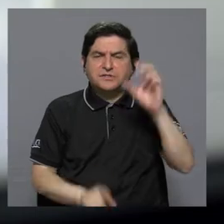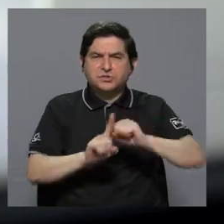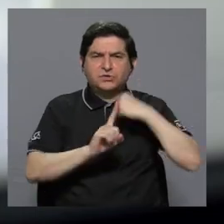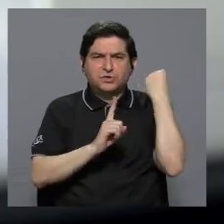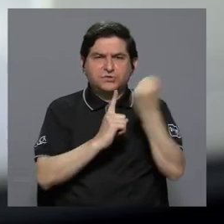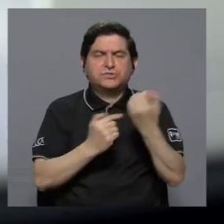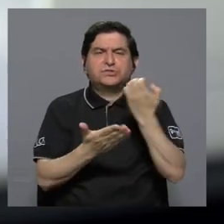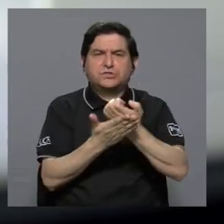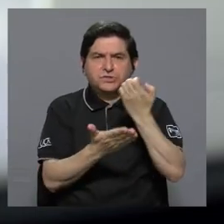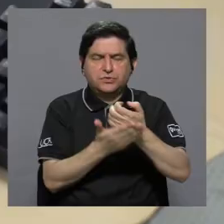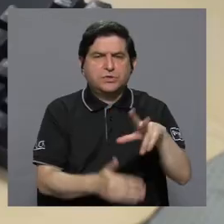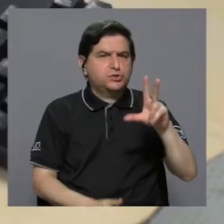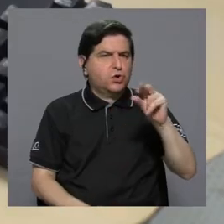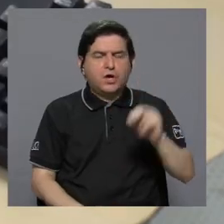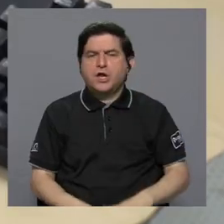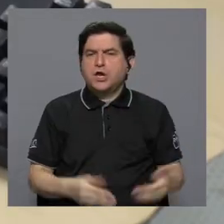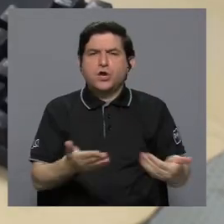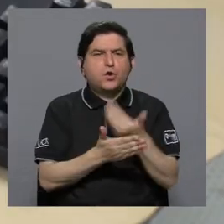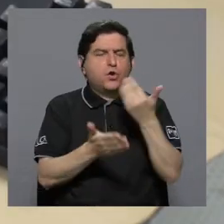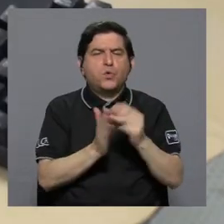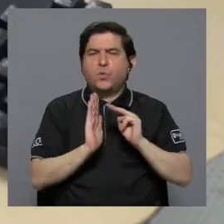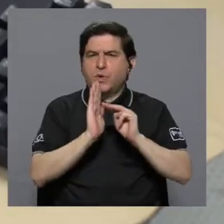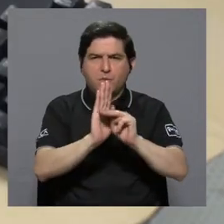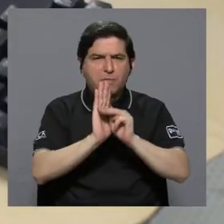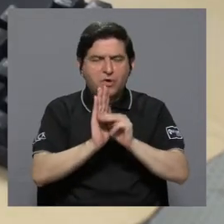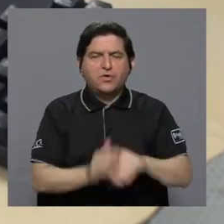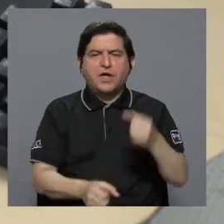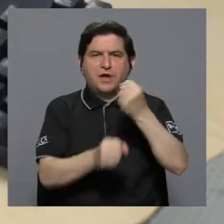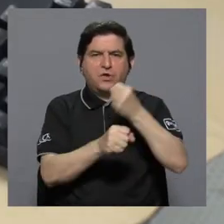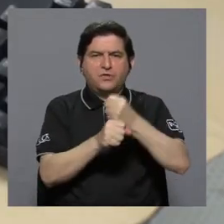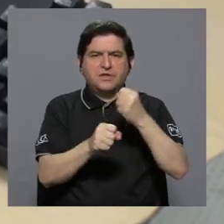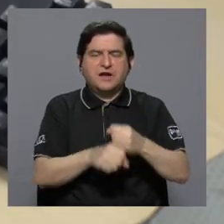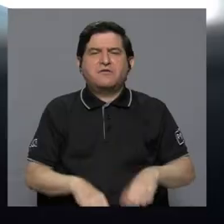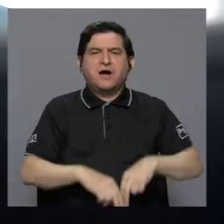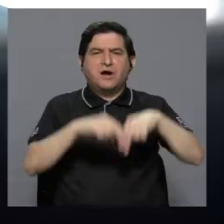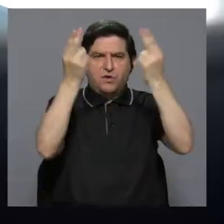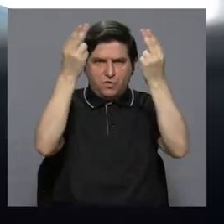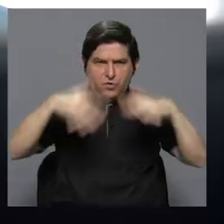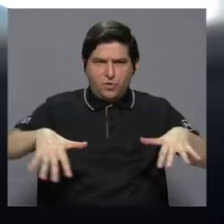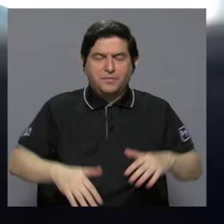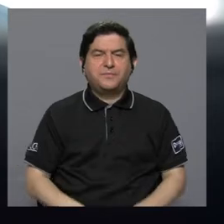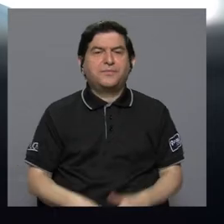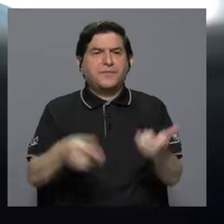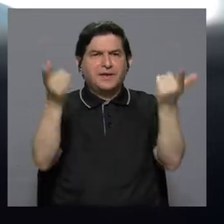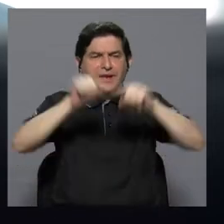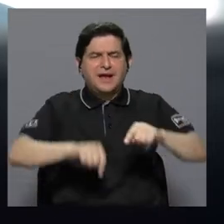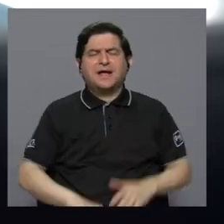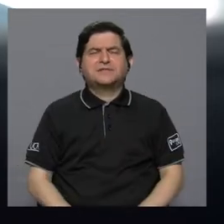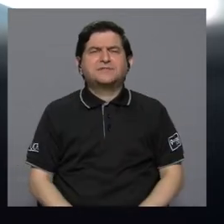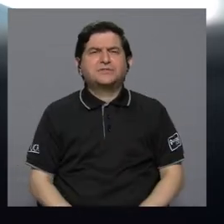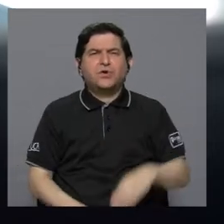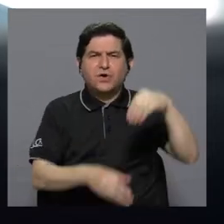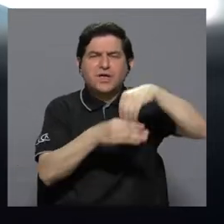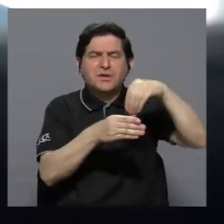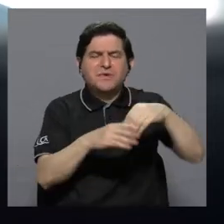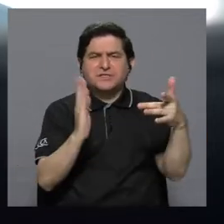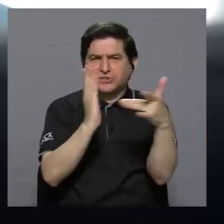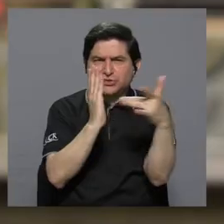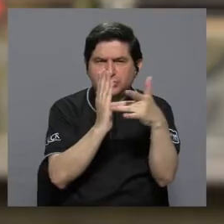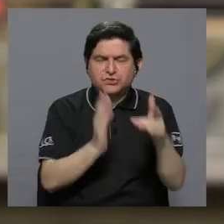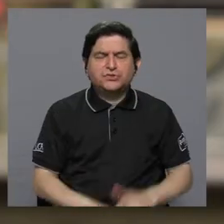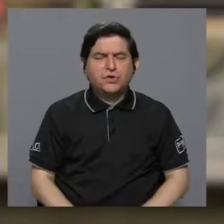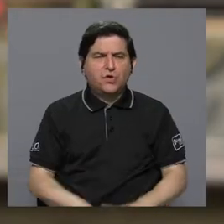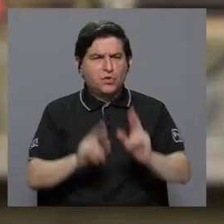situación económica y no a la nueva modalidad de trabajo en línea. En el caso de la inversión en TICs, nos han sorprendido